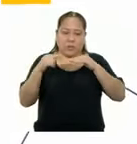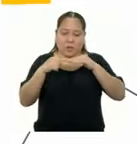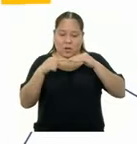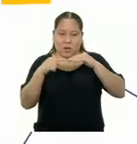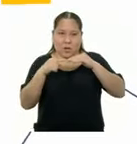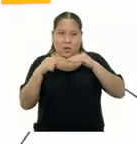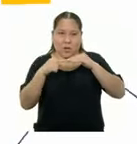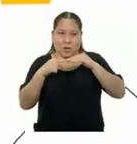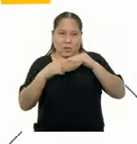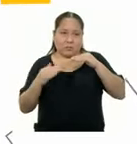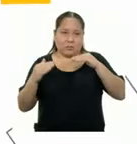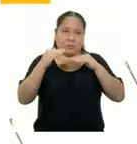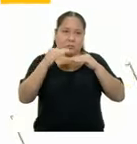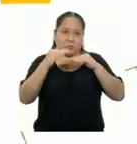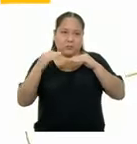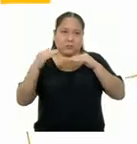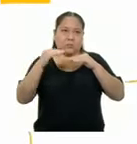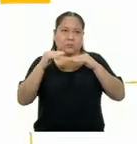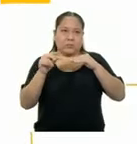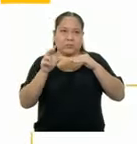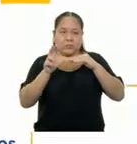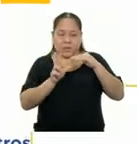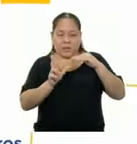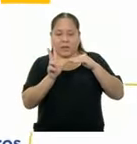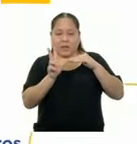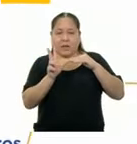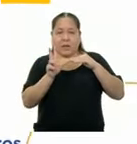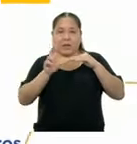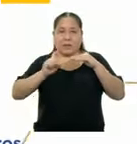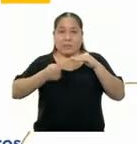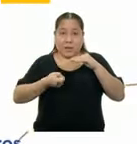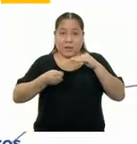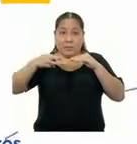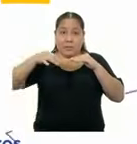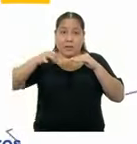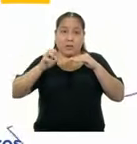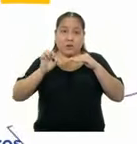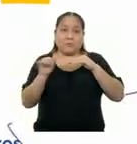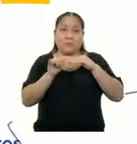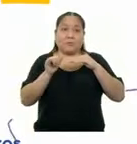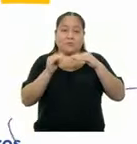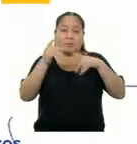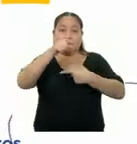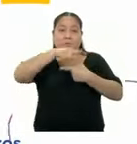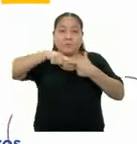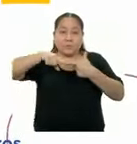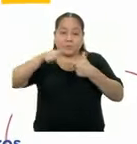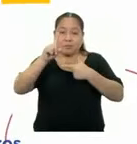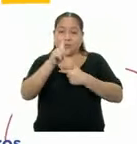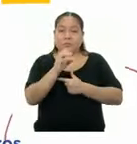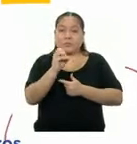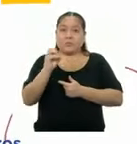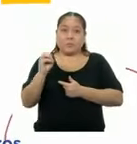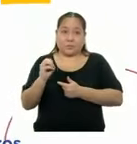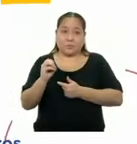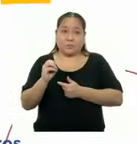estas unidades. 3000 metros es igual a 3 kilómetros.